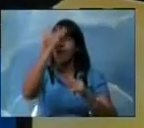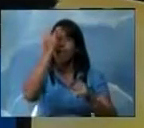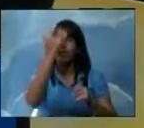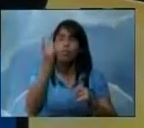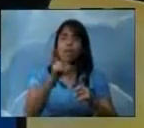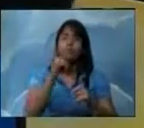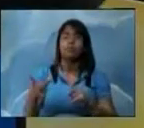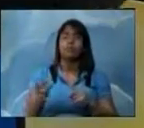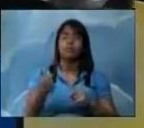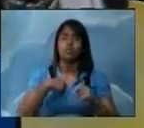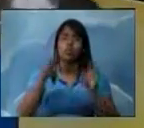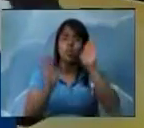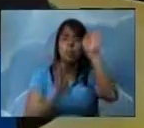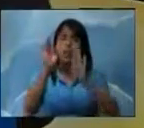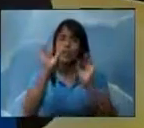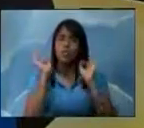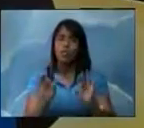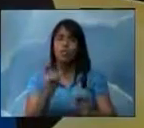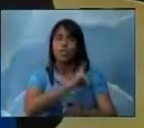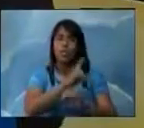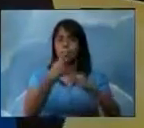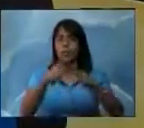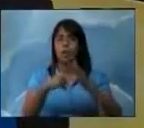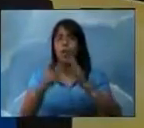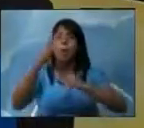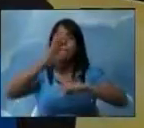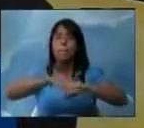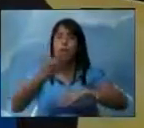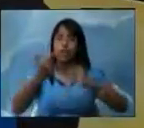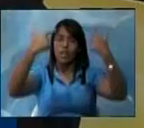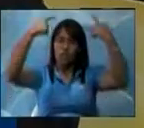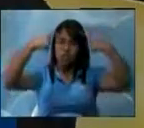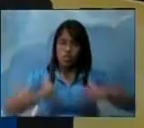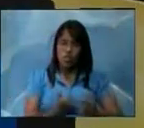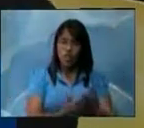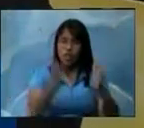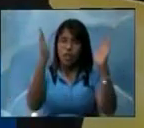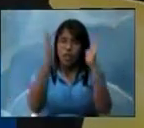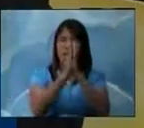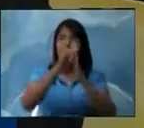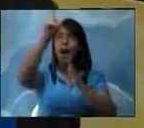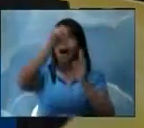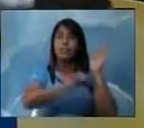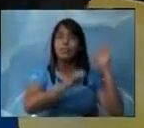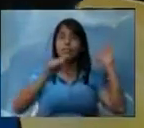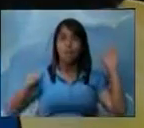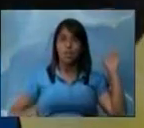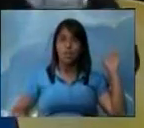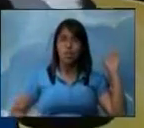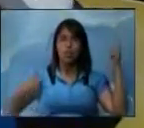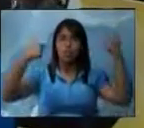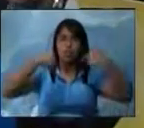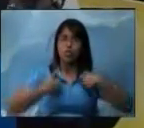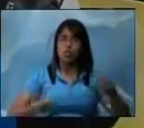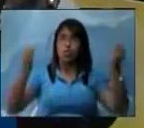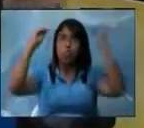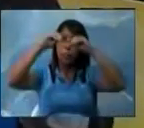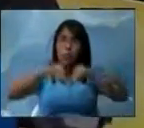no participo en ninguna de esas cosas, porque yo soy consagrado al Señor. Yo me he